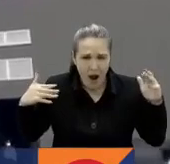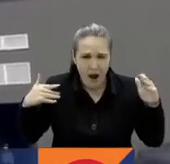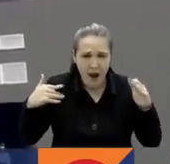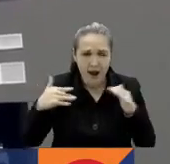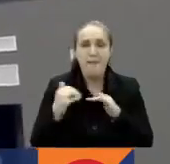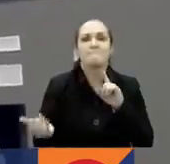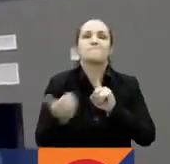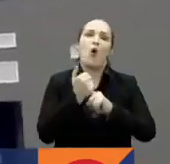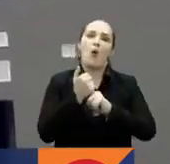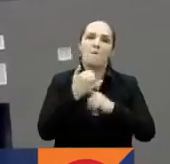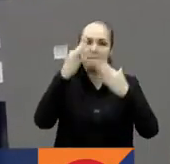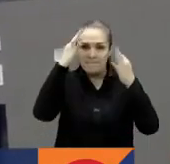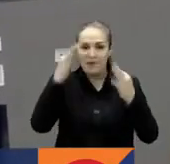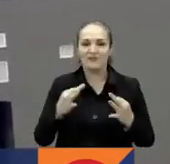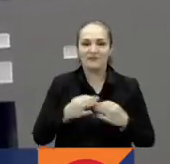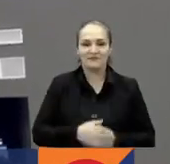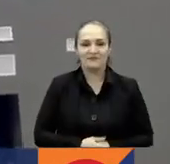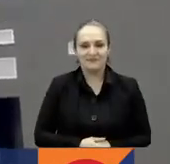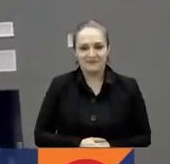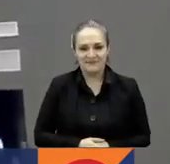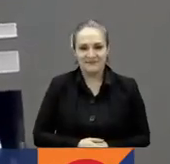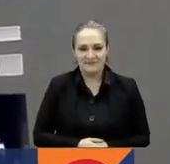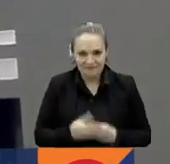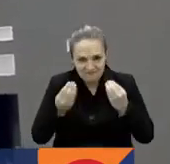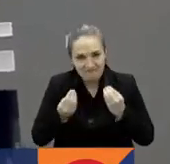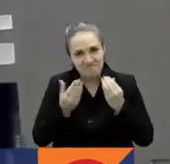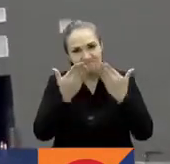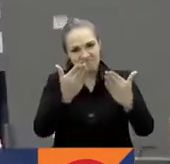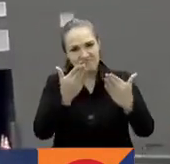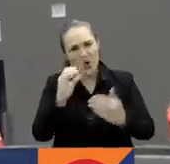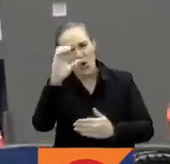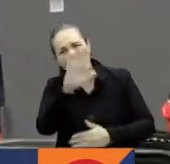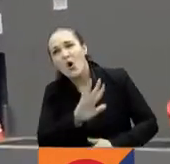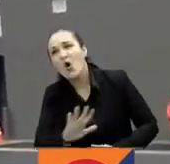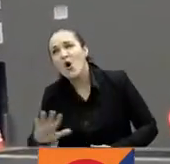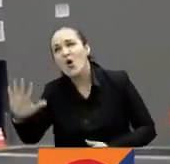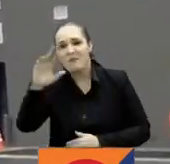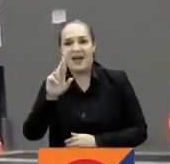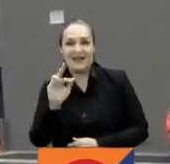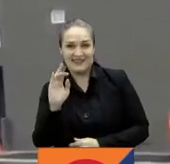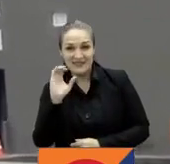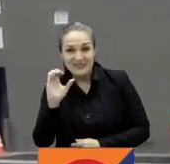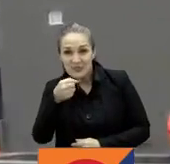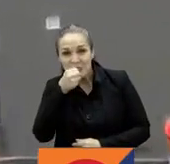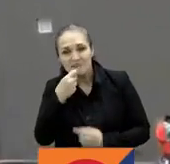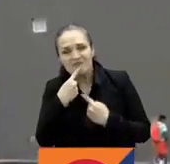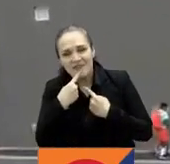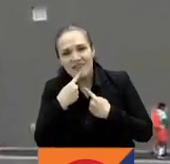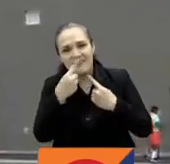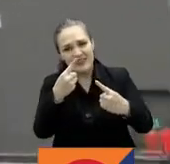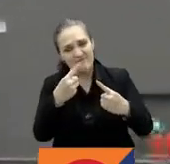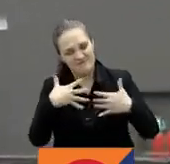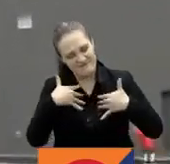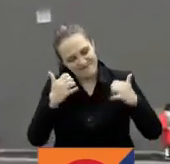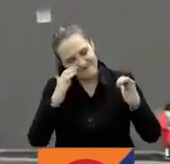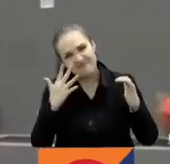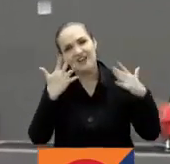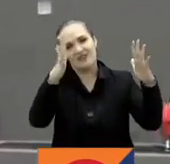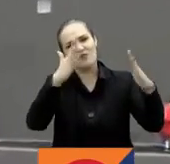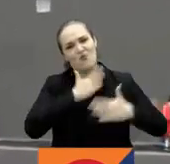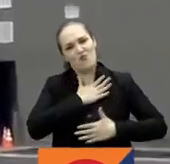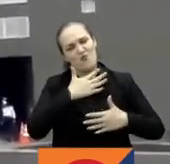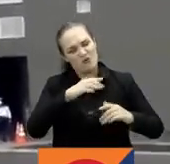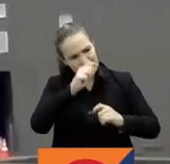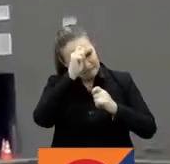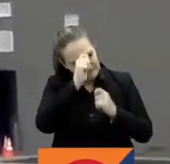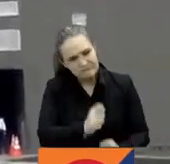se vio el resultado. Reciba, en nombre de RTVC Noticias y todo el país, la felicitación, la admiración